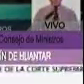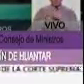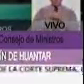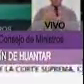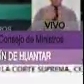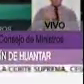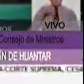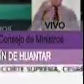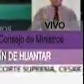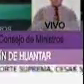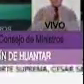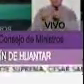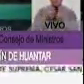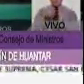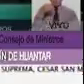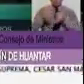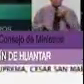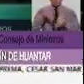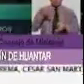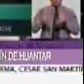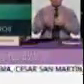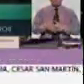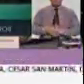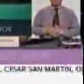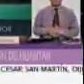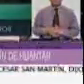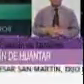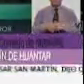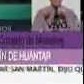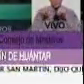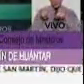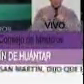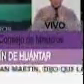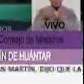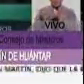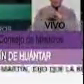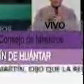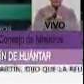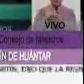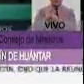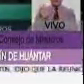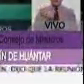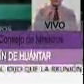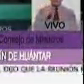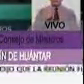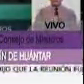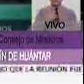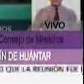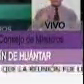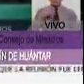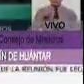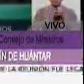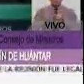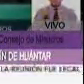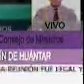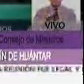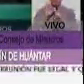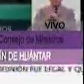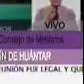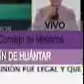eficaz administración de justicia. Eso dice la ley orgánica del Ministerio de Justicia, la